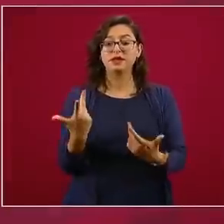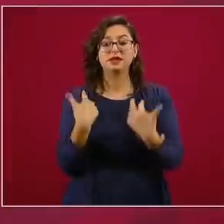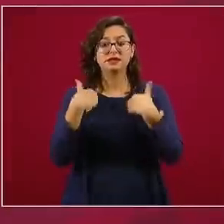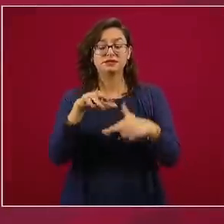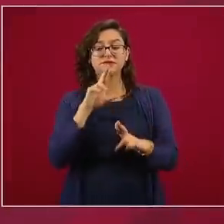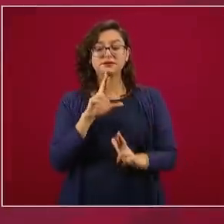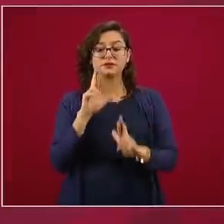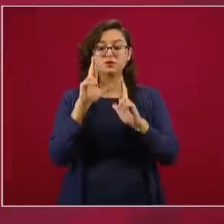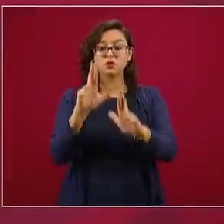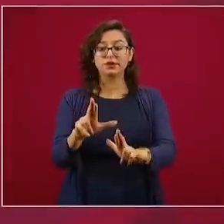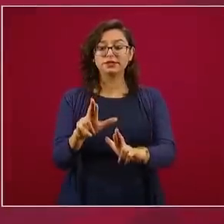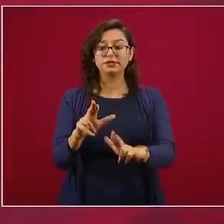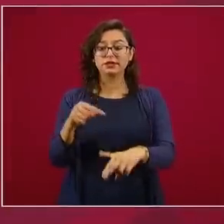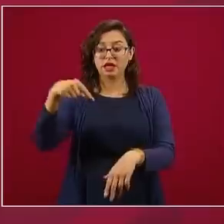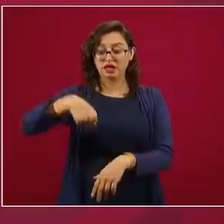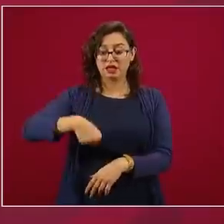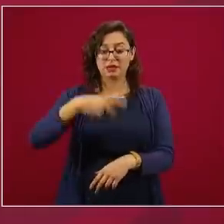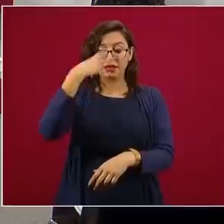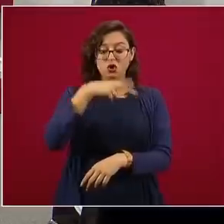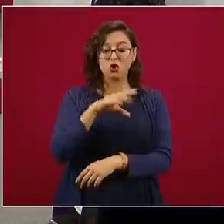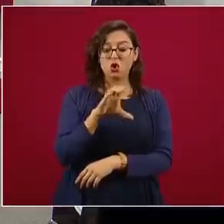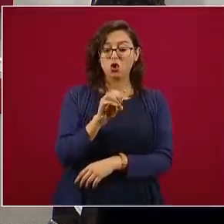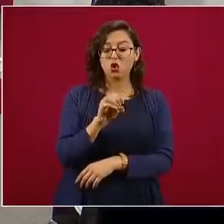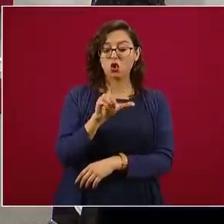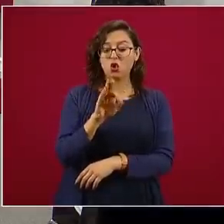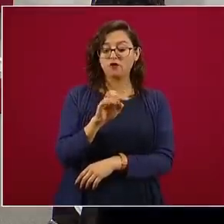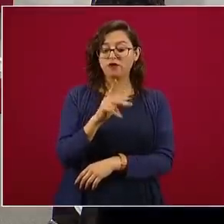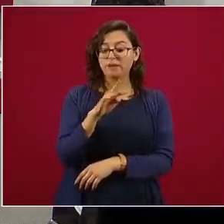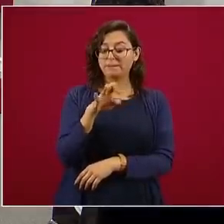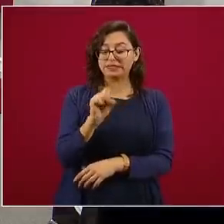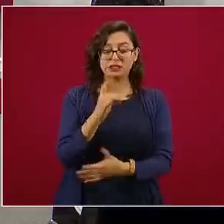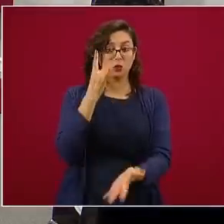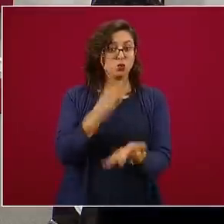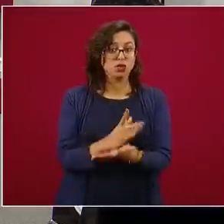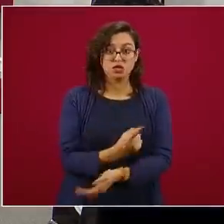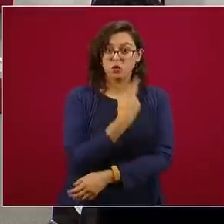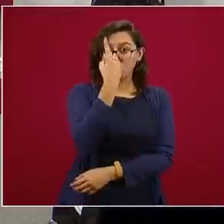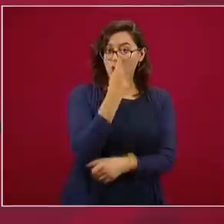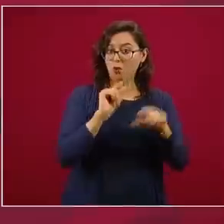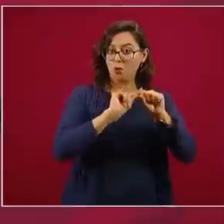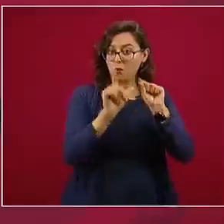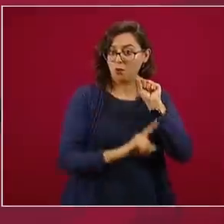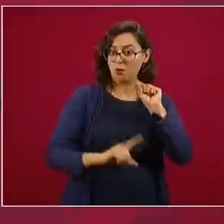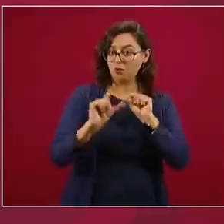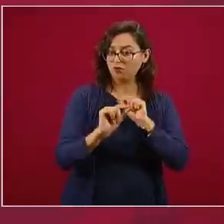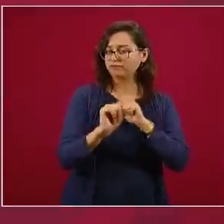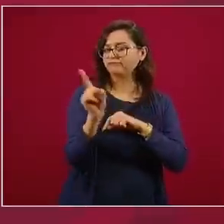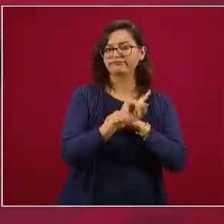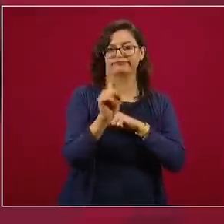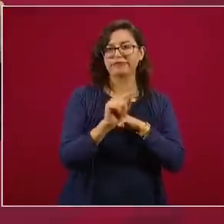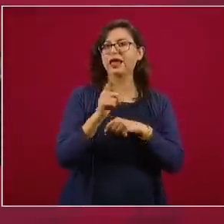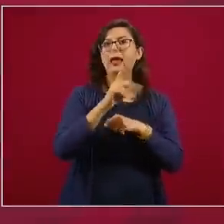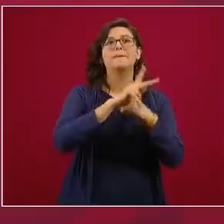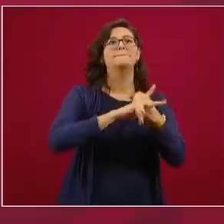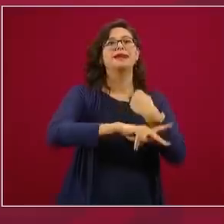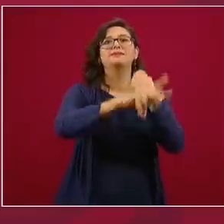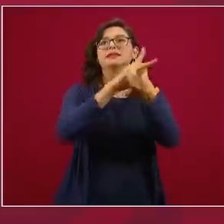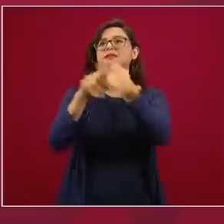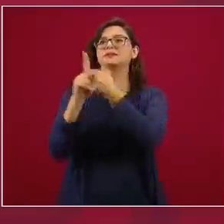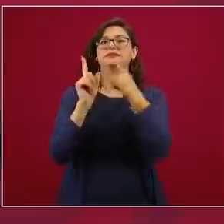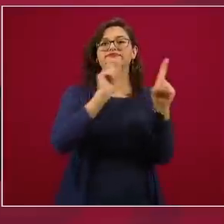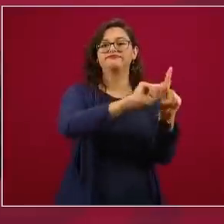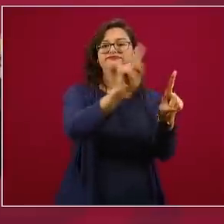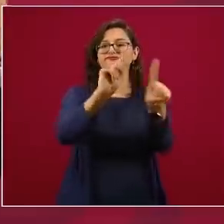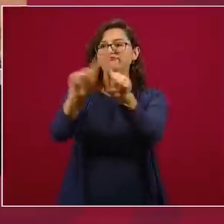para el caso de México COFEPRIS, sino en muchos países. Las autoridades regulatorias tendrán que tomar una decisión en común. Sería